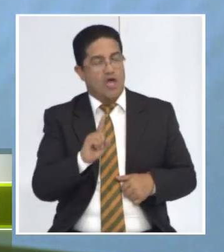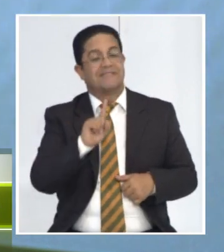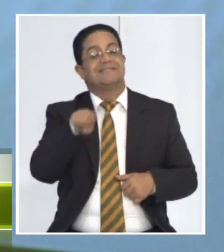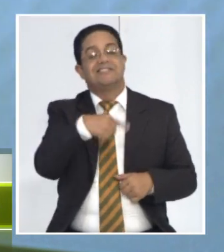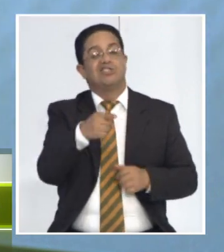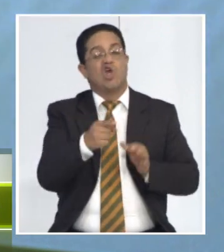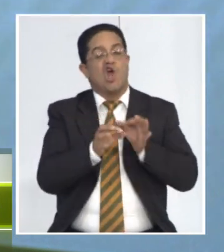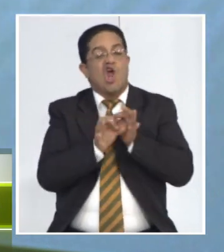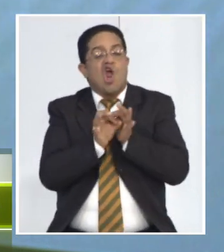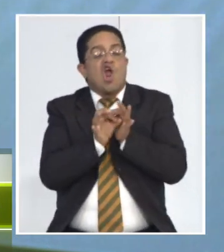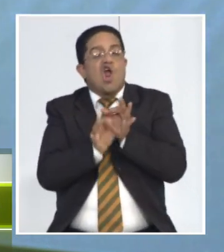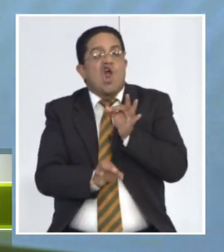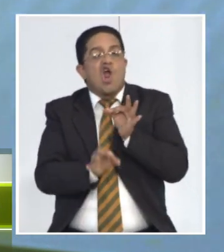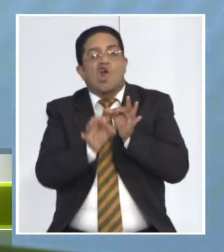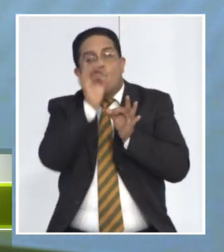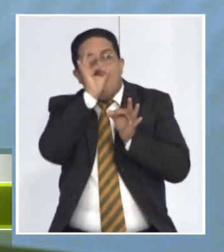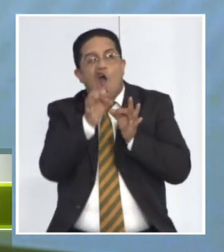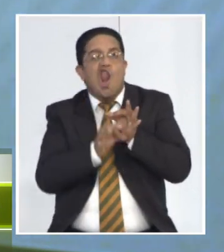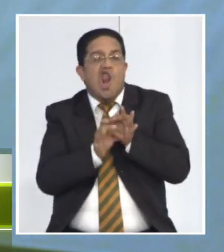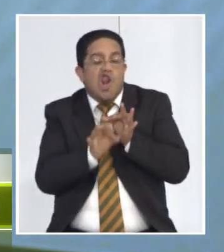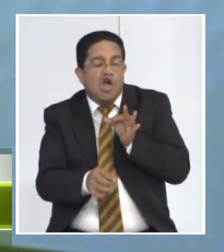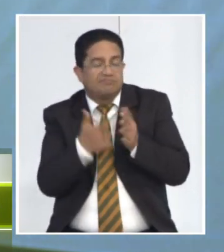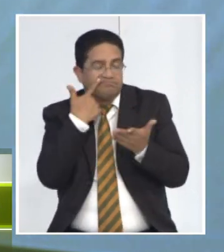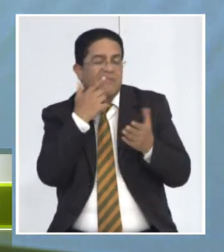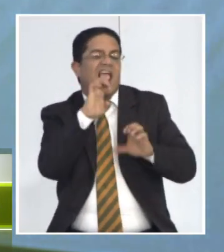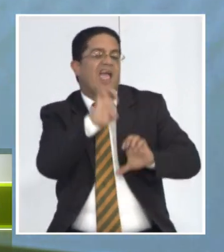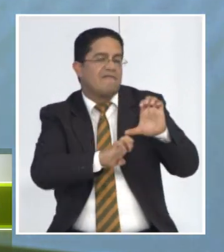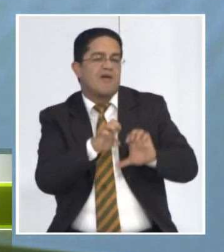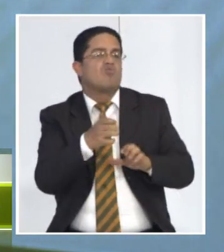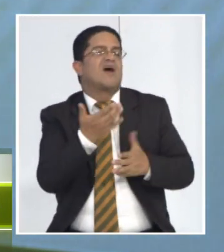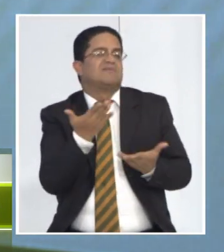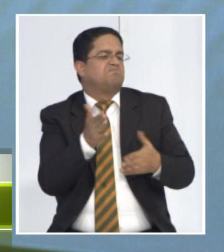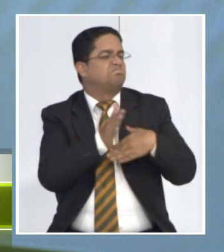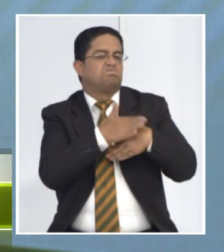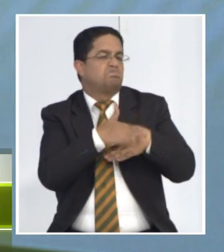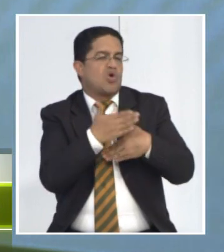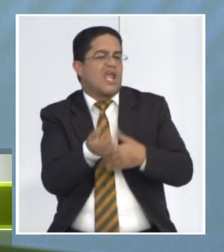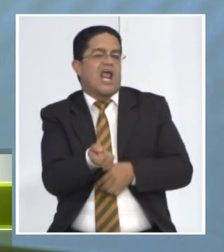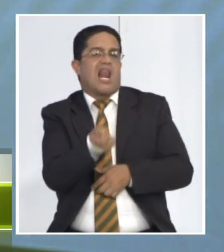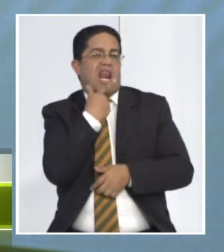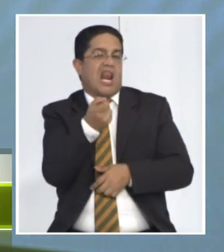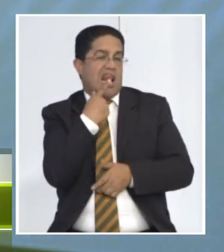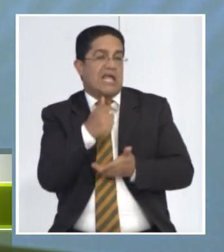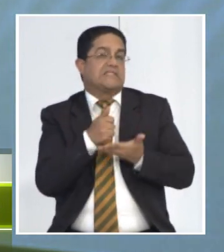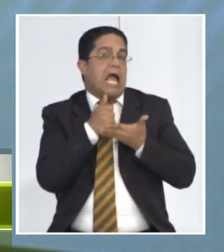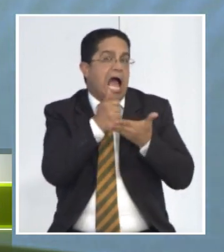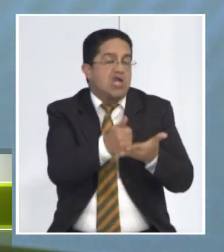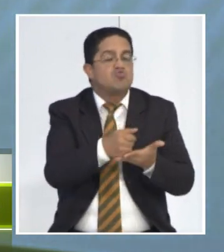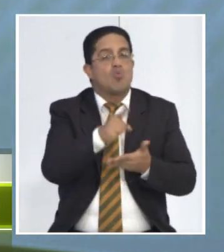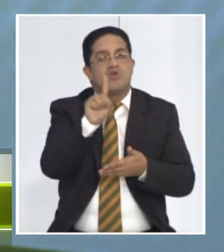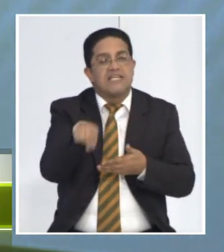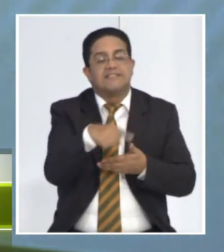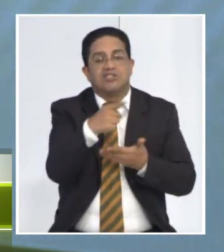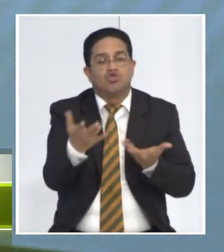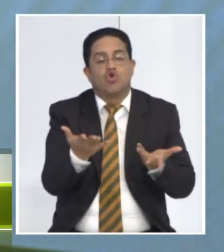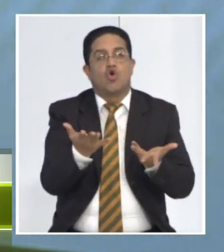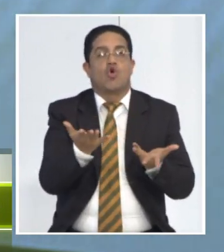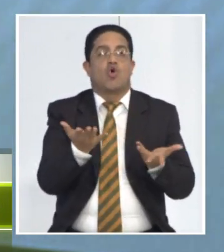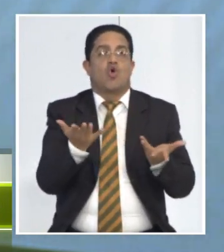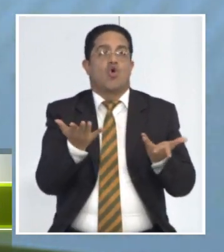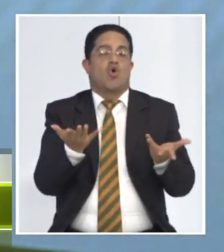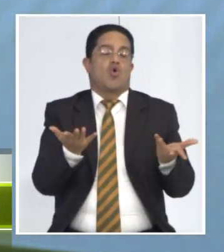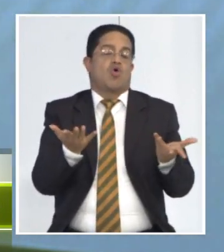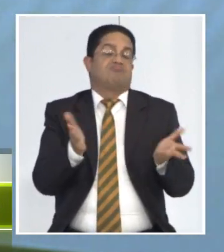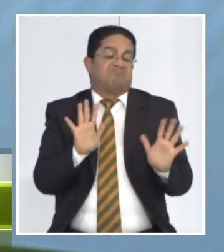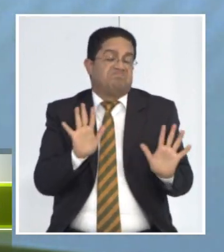que evaluar los síntomas de la paciente y saber si de alguna manera ese omeprazol la puede estar beneficiando o no de lo que tuviera.